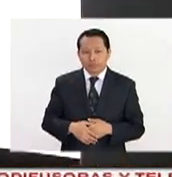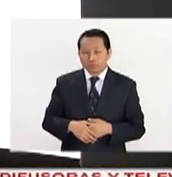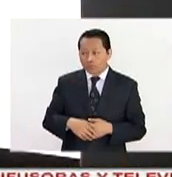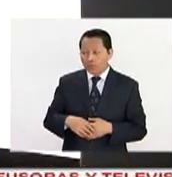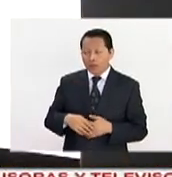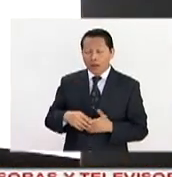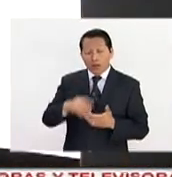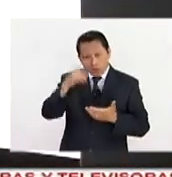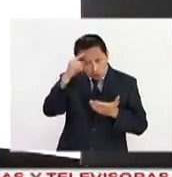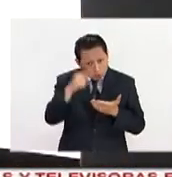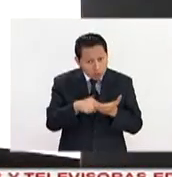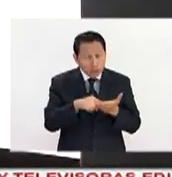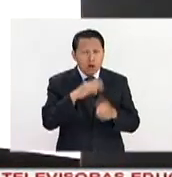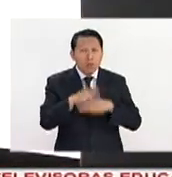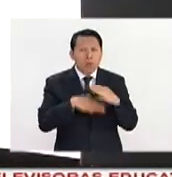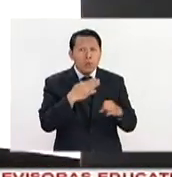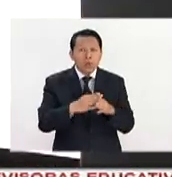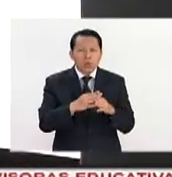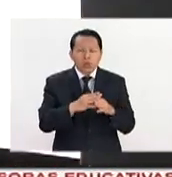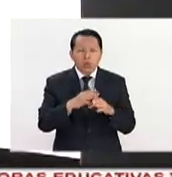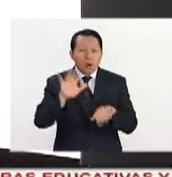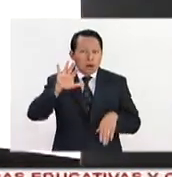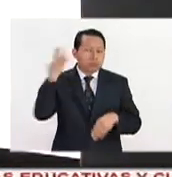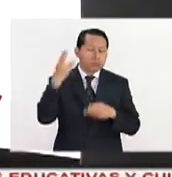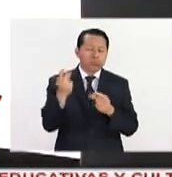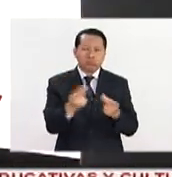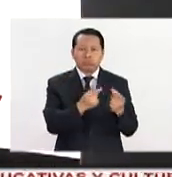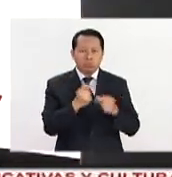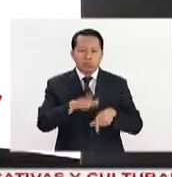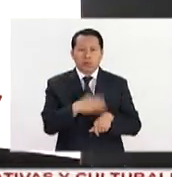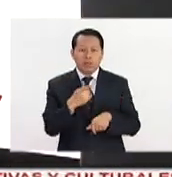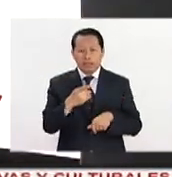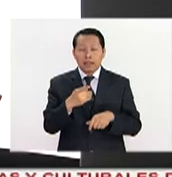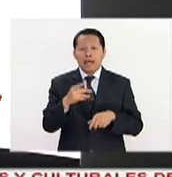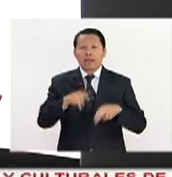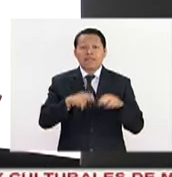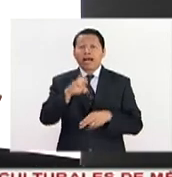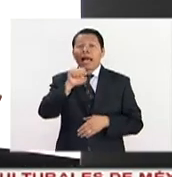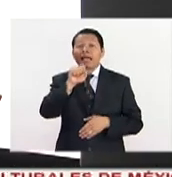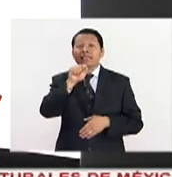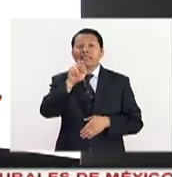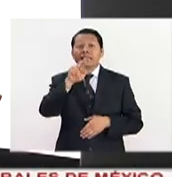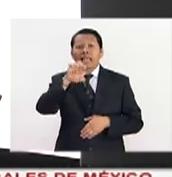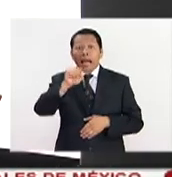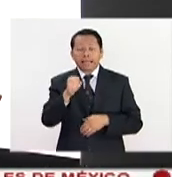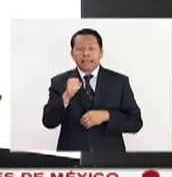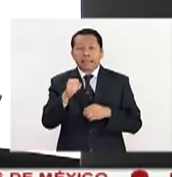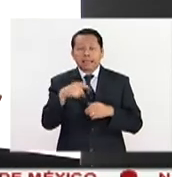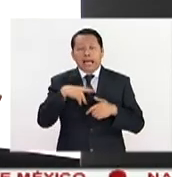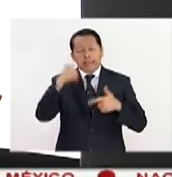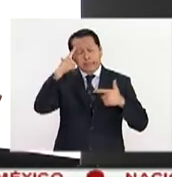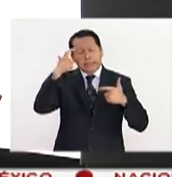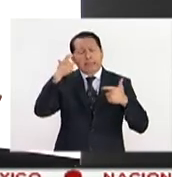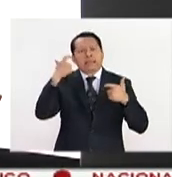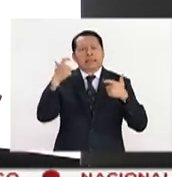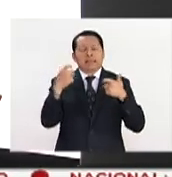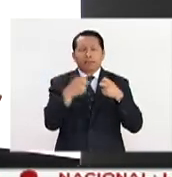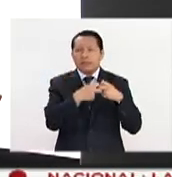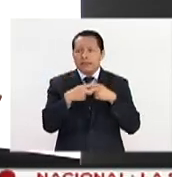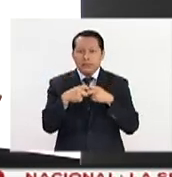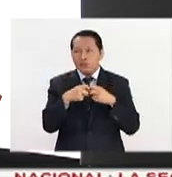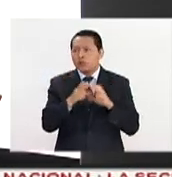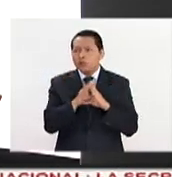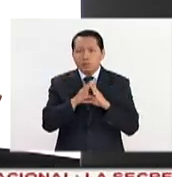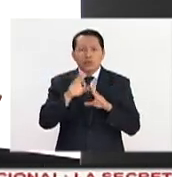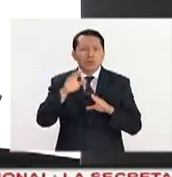acelerado demasiado, Pati. Si tú te fijas, los niveles de estrés en los que vivimos, todos con las demandas sociales, que